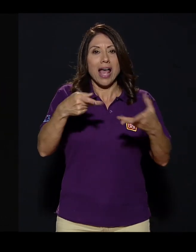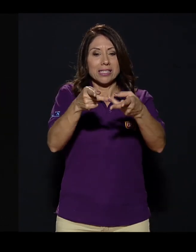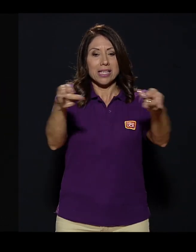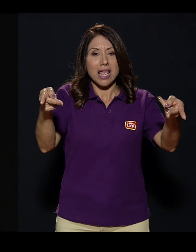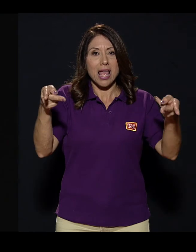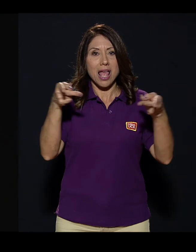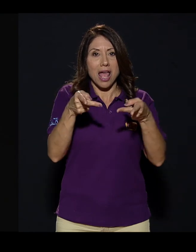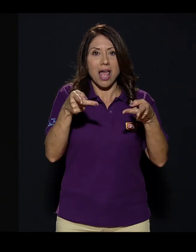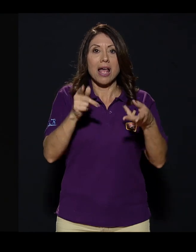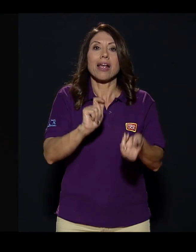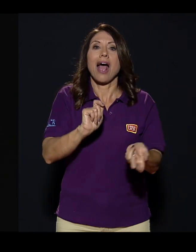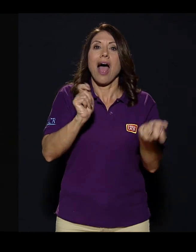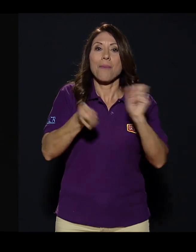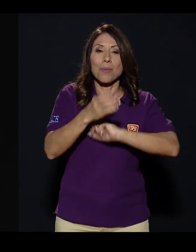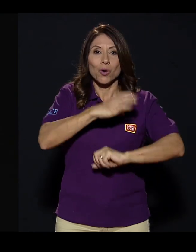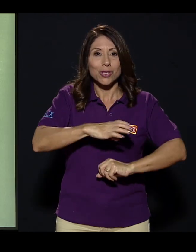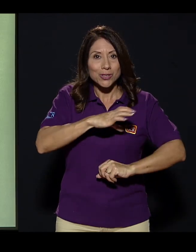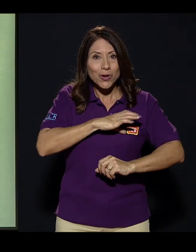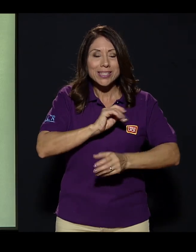piscina.